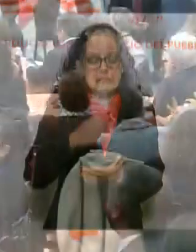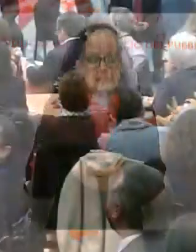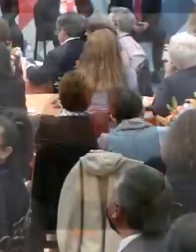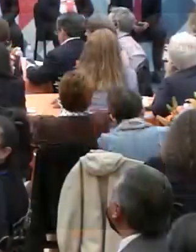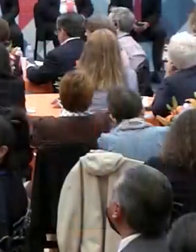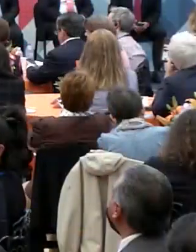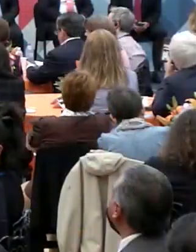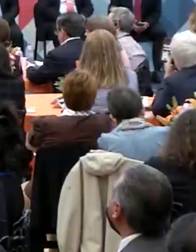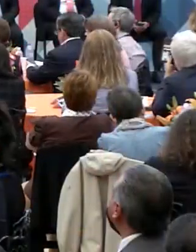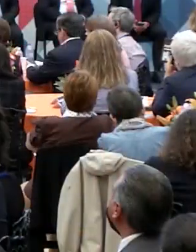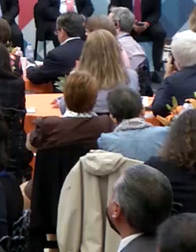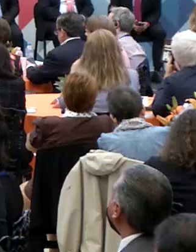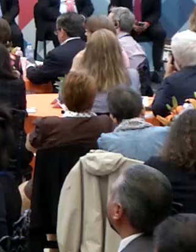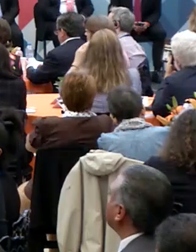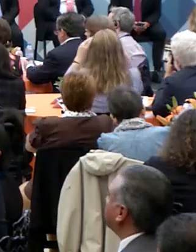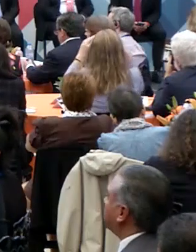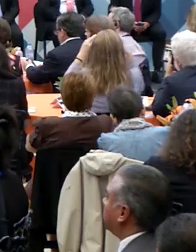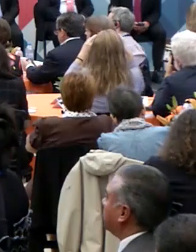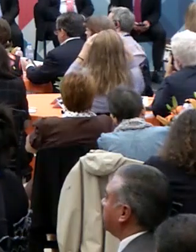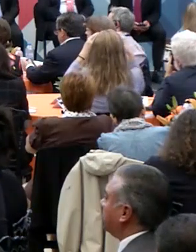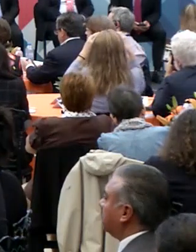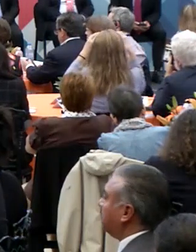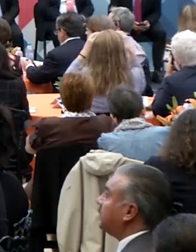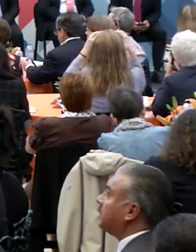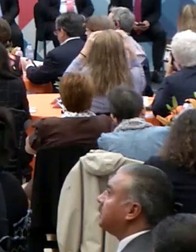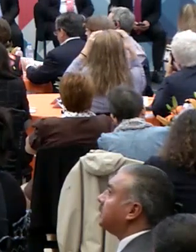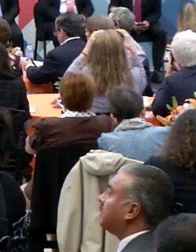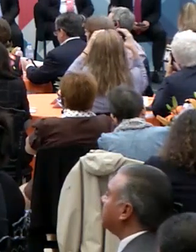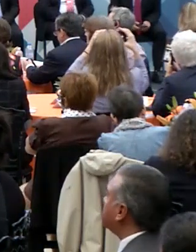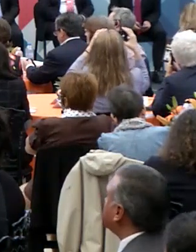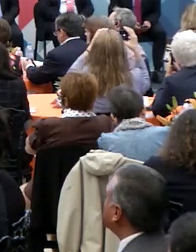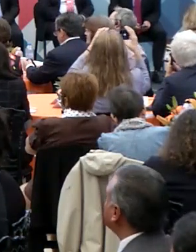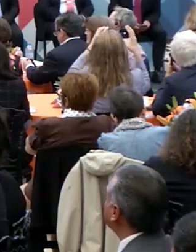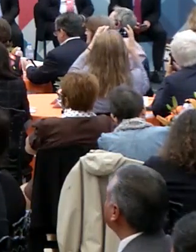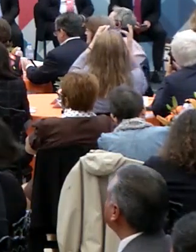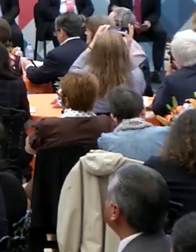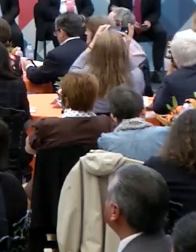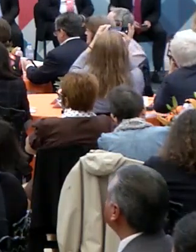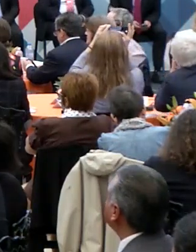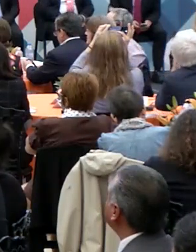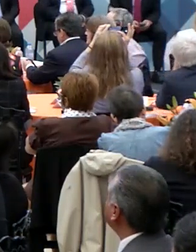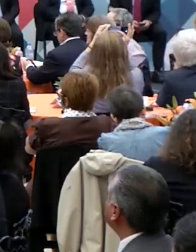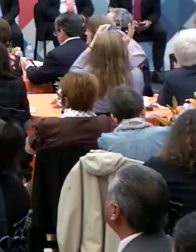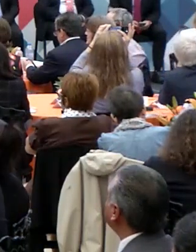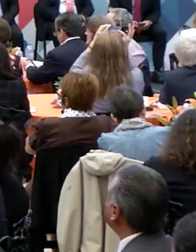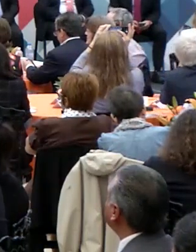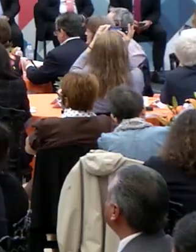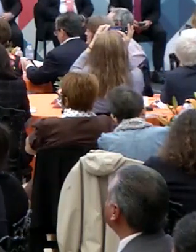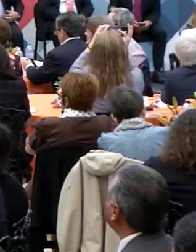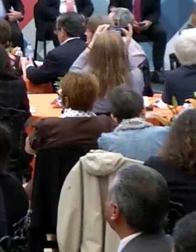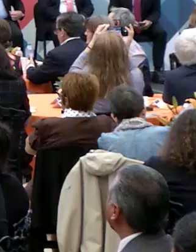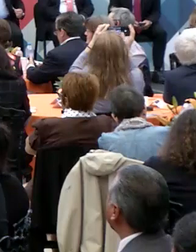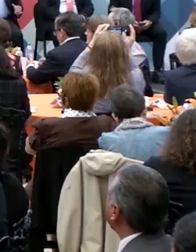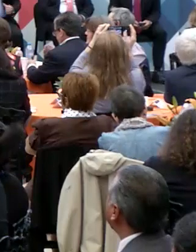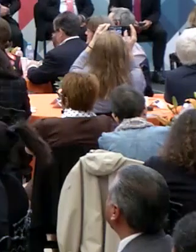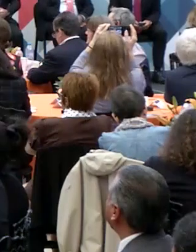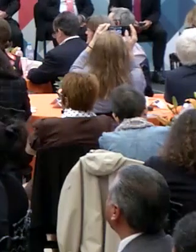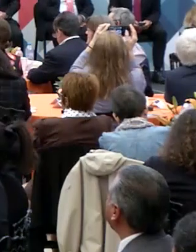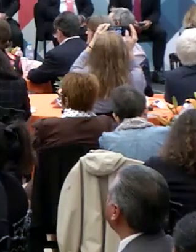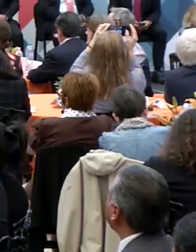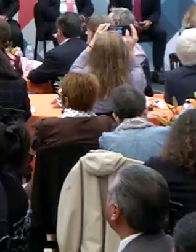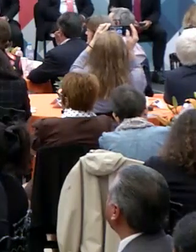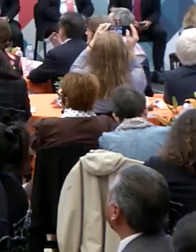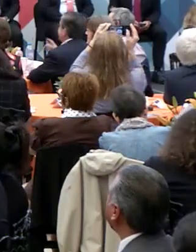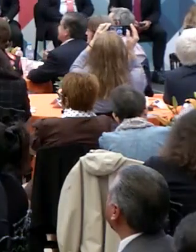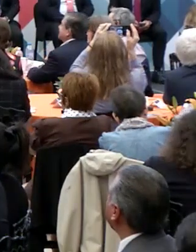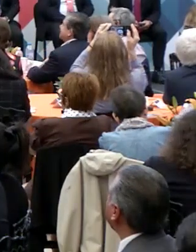de mil temas que tienen que ver con los recursos financieros de la Secretaría de Educación Pública. Y saludamos también al doctor